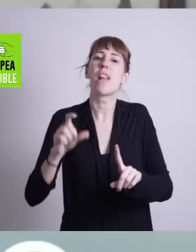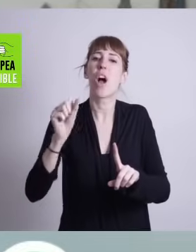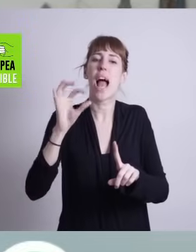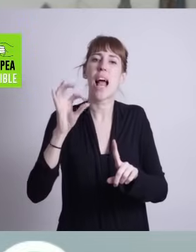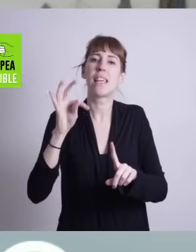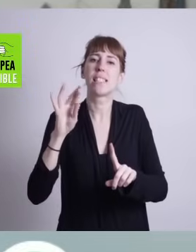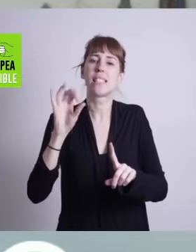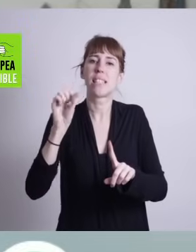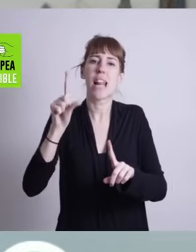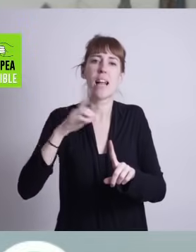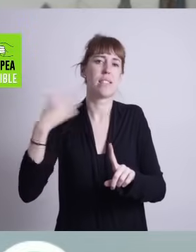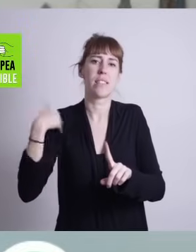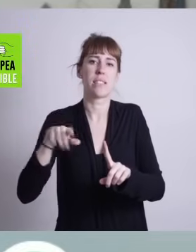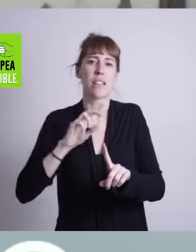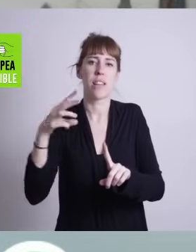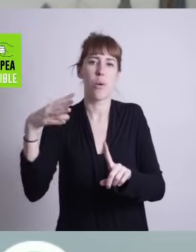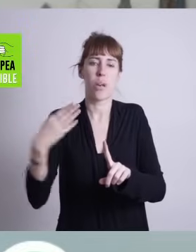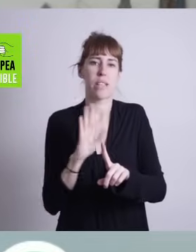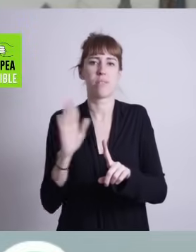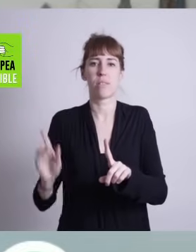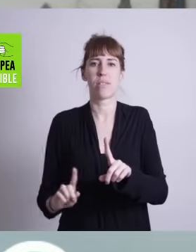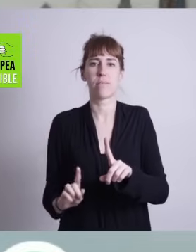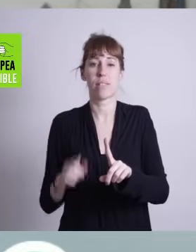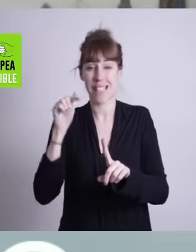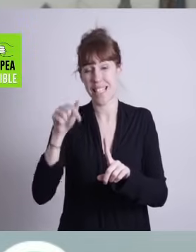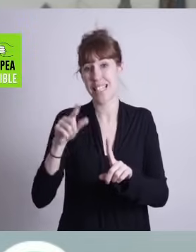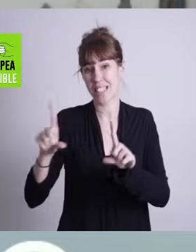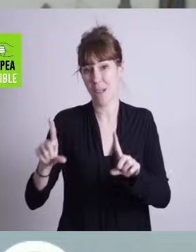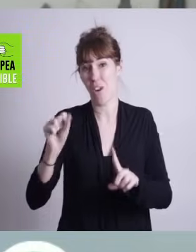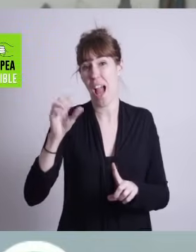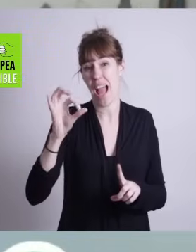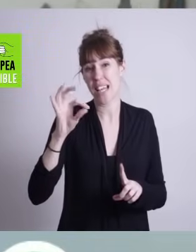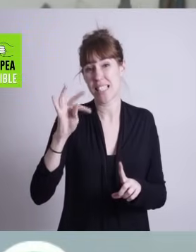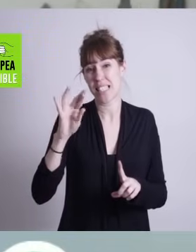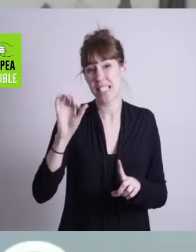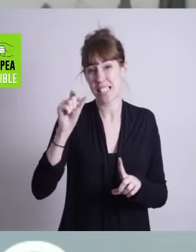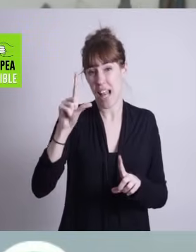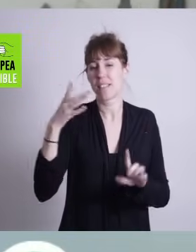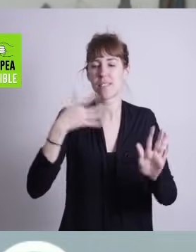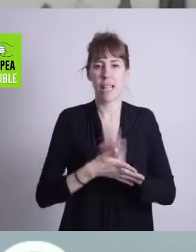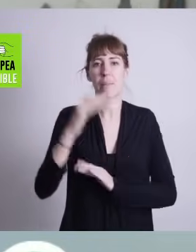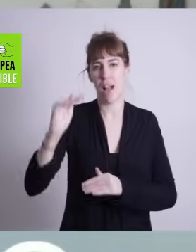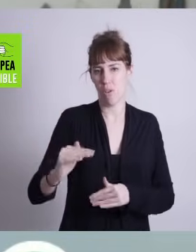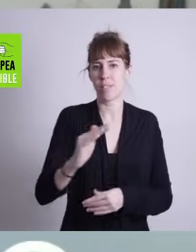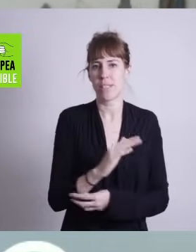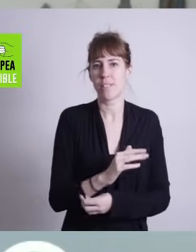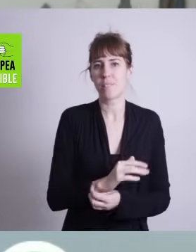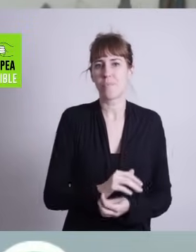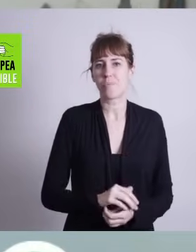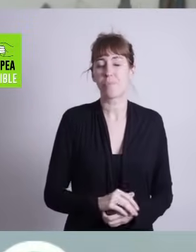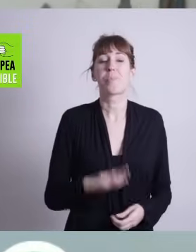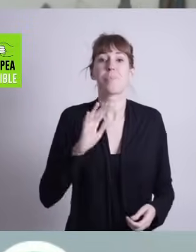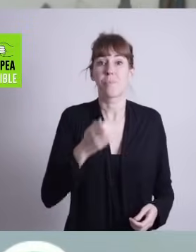estaríamos hablando únicamente de tercer a cuarto. Ese es el plano astral, un nivel bajo, de manera que nosotros, cuando